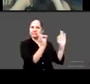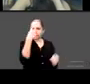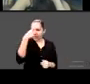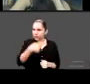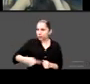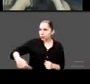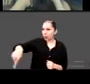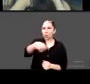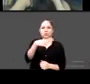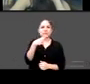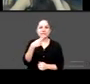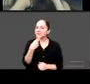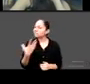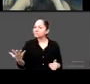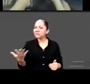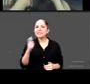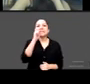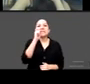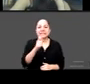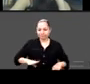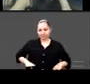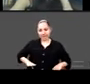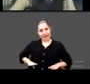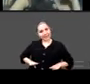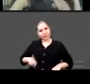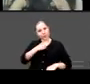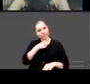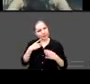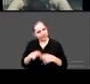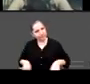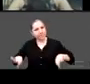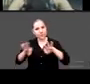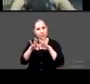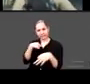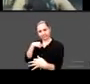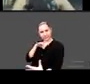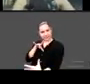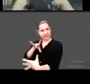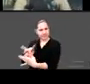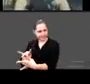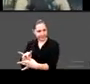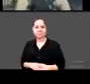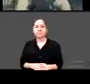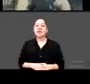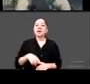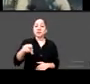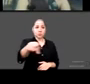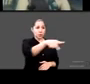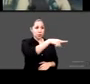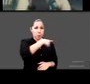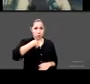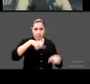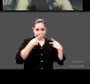hay actitudes. Esta es la que yo les quiero compartir. Nosotros venimos aún de ser criados en un estilo